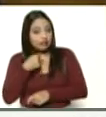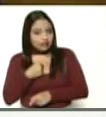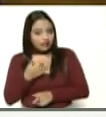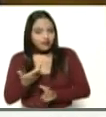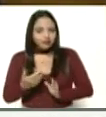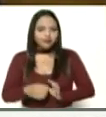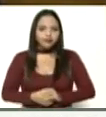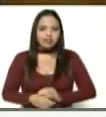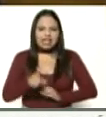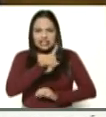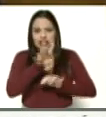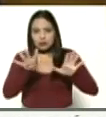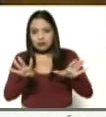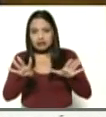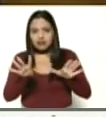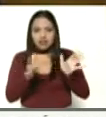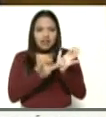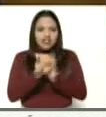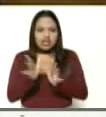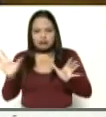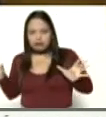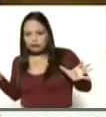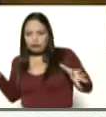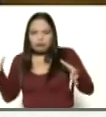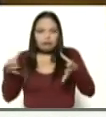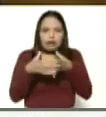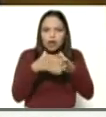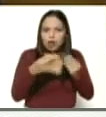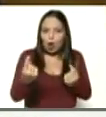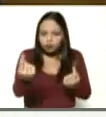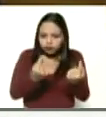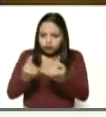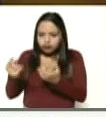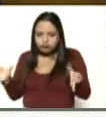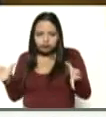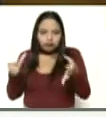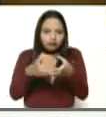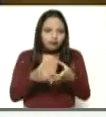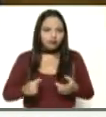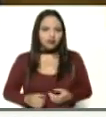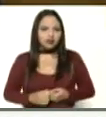abril se juntó todo el mundo. Se juntó. Entonces, bueno, la primera era